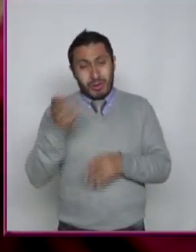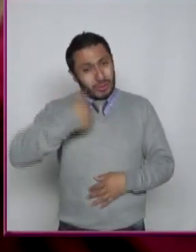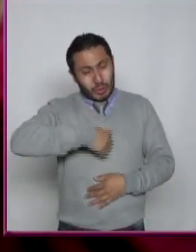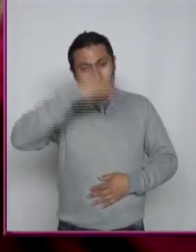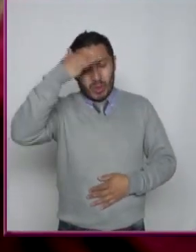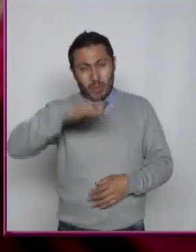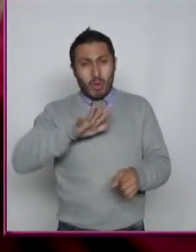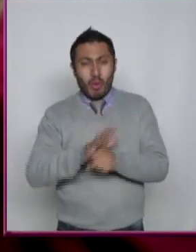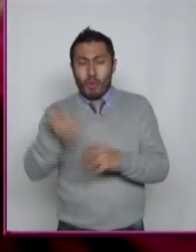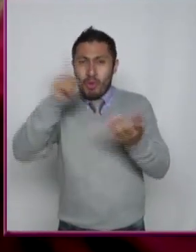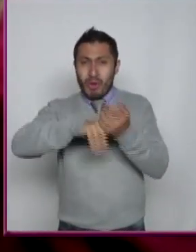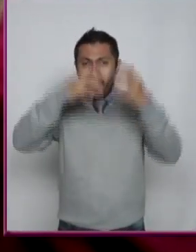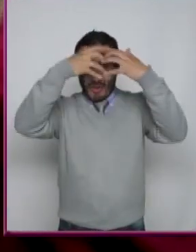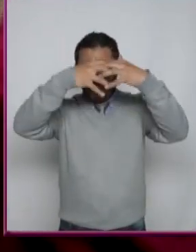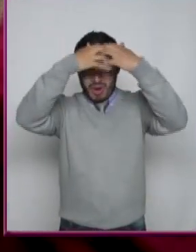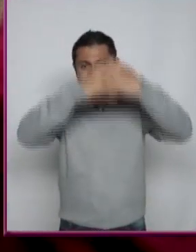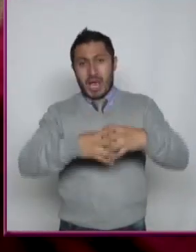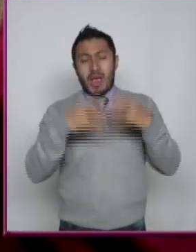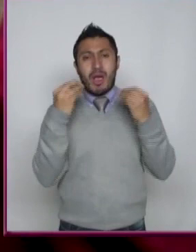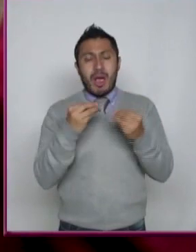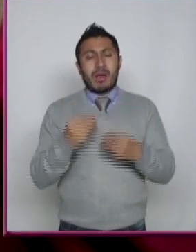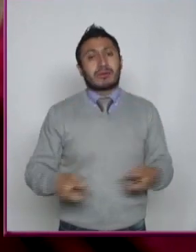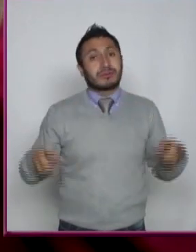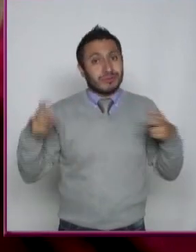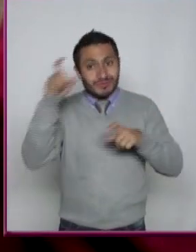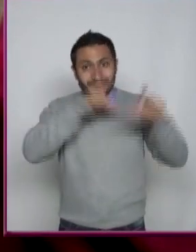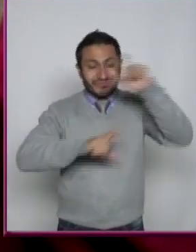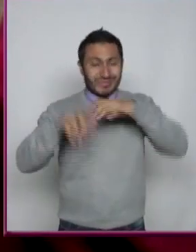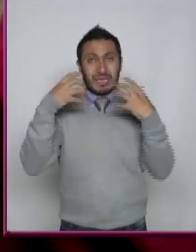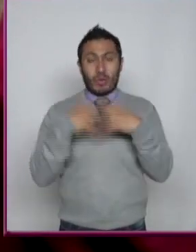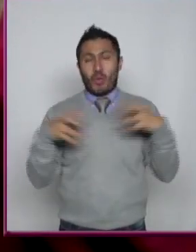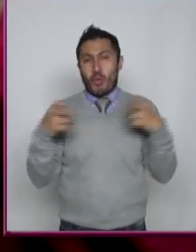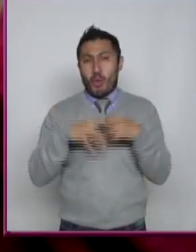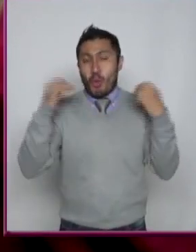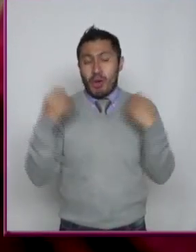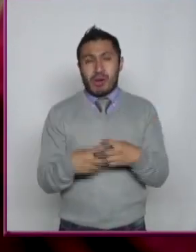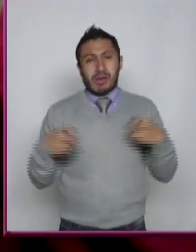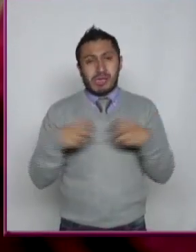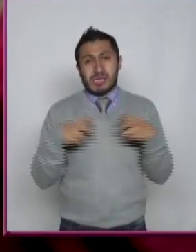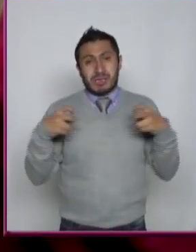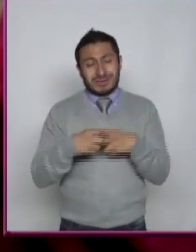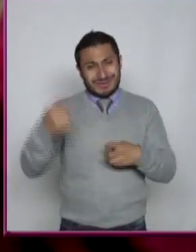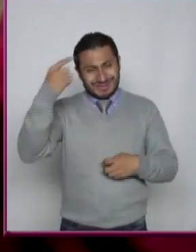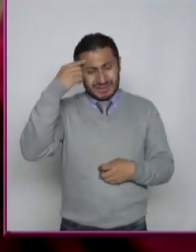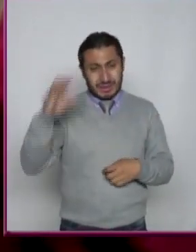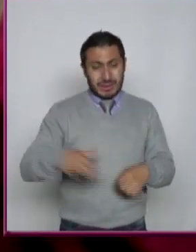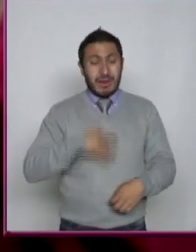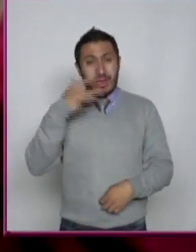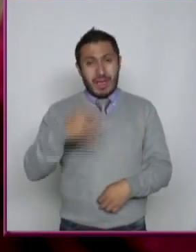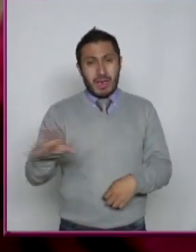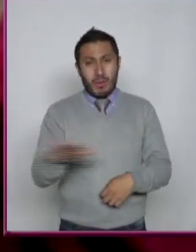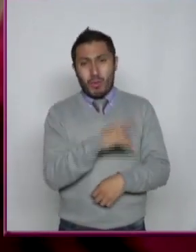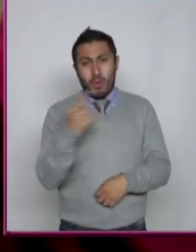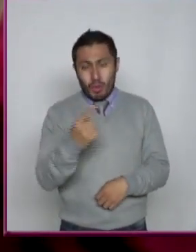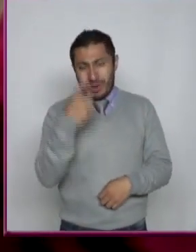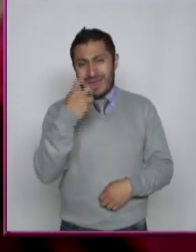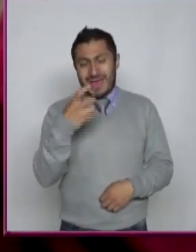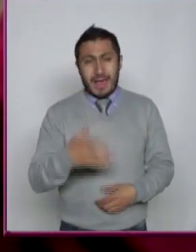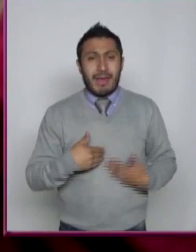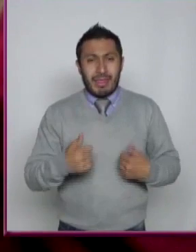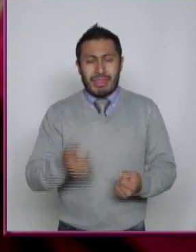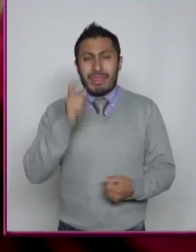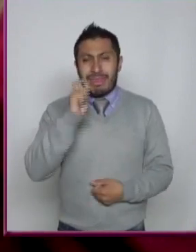sepamos que nuestro cerebro se altera mucho químicamente cuando nos enamoramos, porque nos permite entender que el enamoramiento es